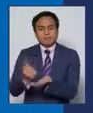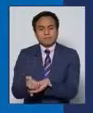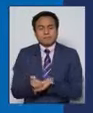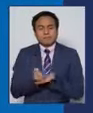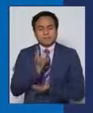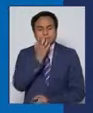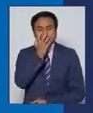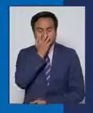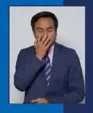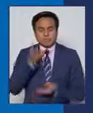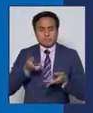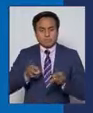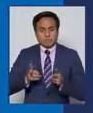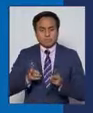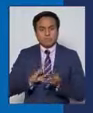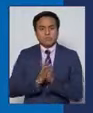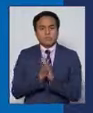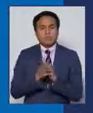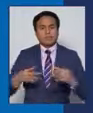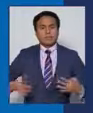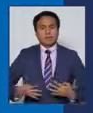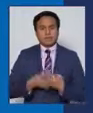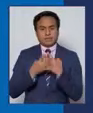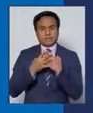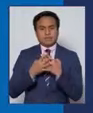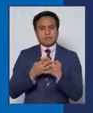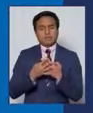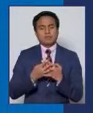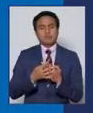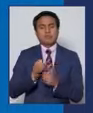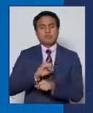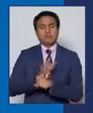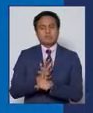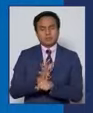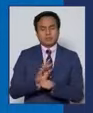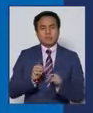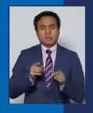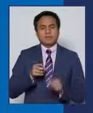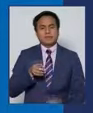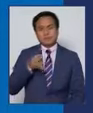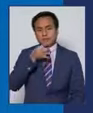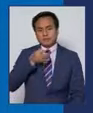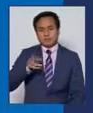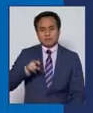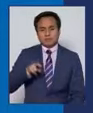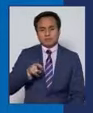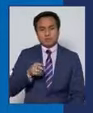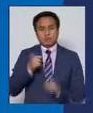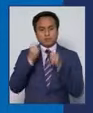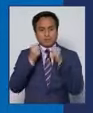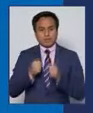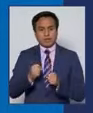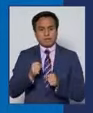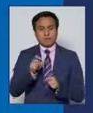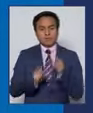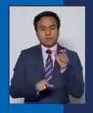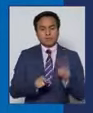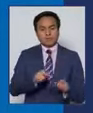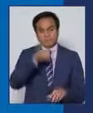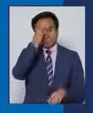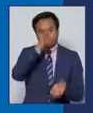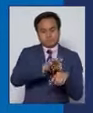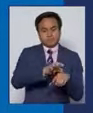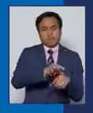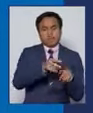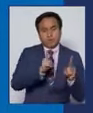disponibles en toda la red integrada COVID-19. Insisto, nosotros tenemos la posibilidad de trasladar pacientes. Ustedes